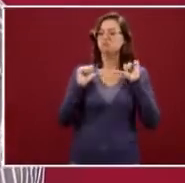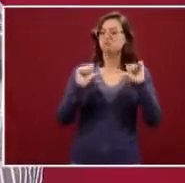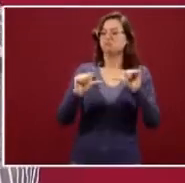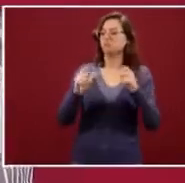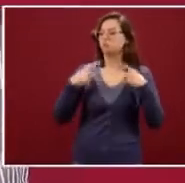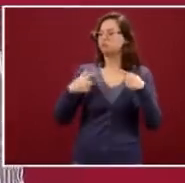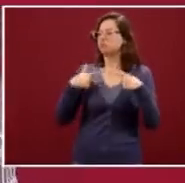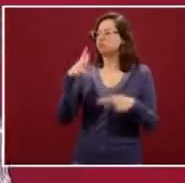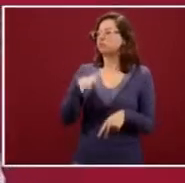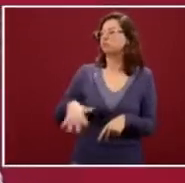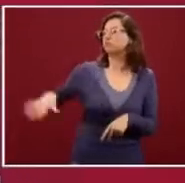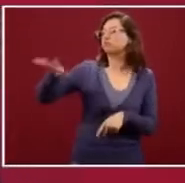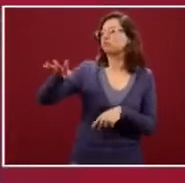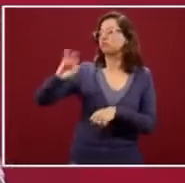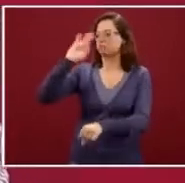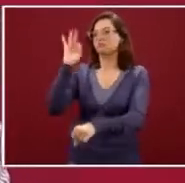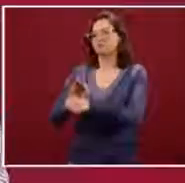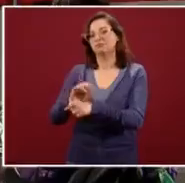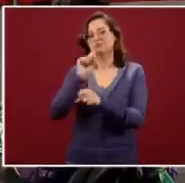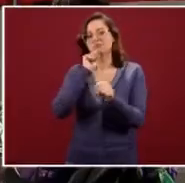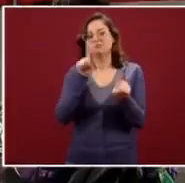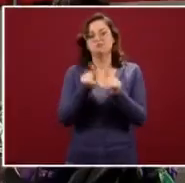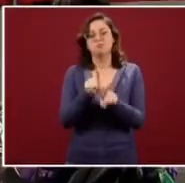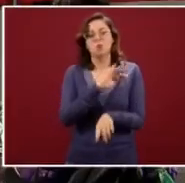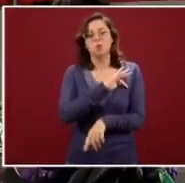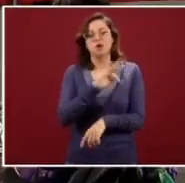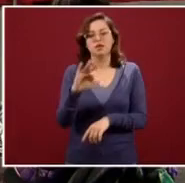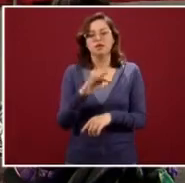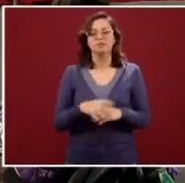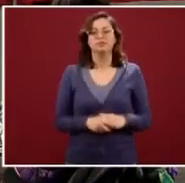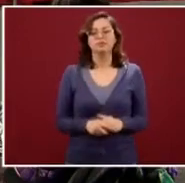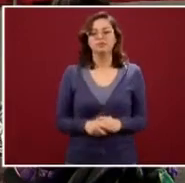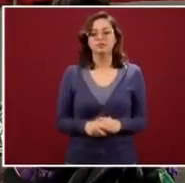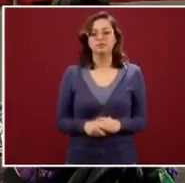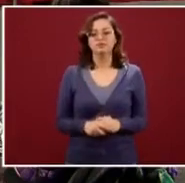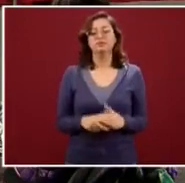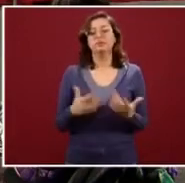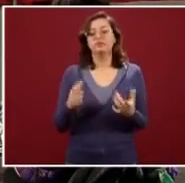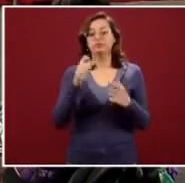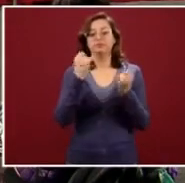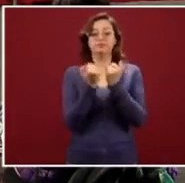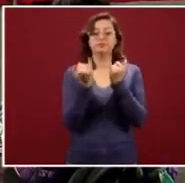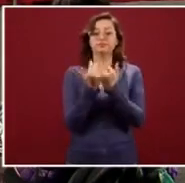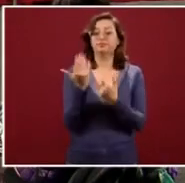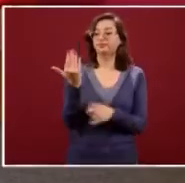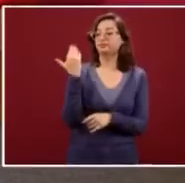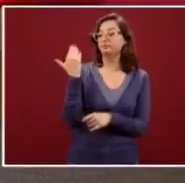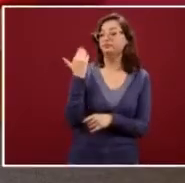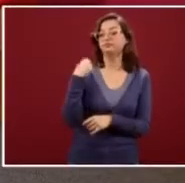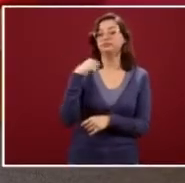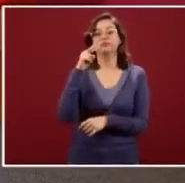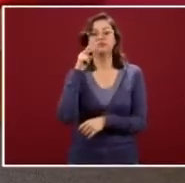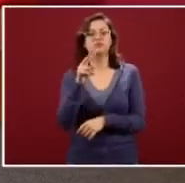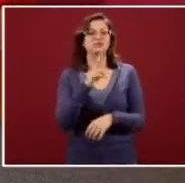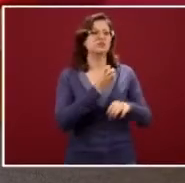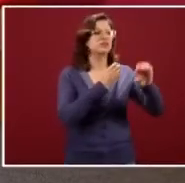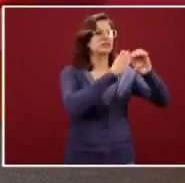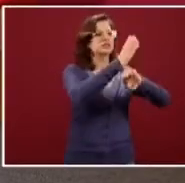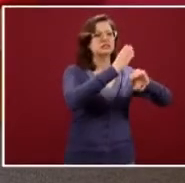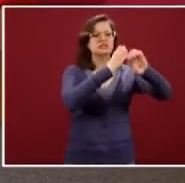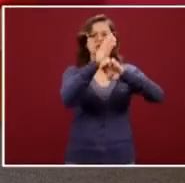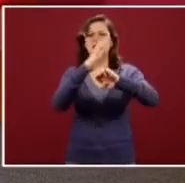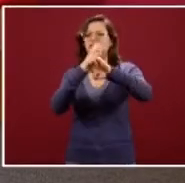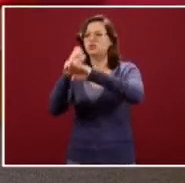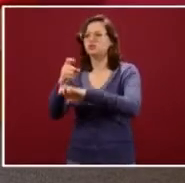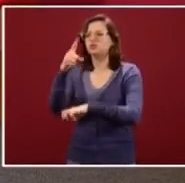en términos amplios. Aprovecho para comentar que en días recientes habíamos visto algunas escenas que en algunos estados se había sumado a